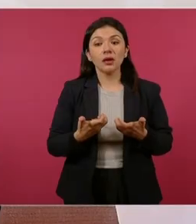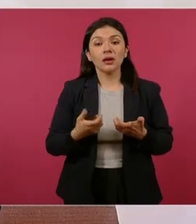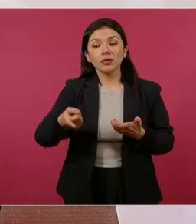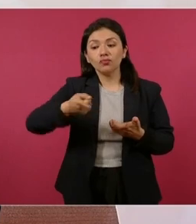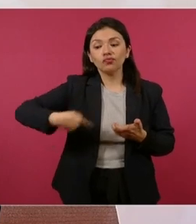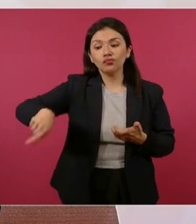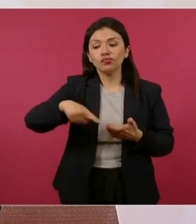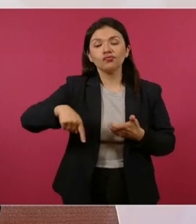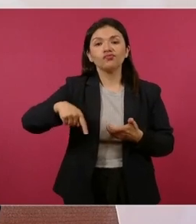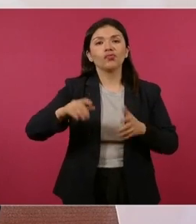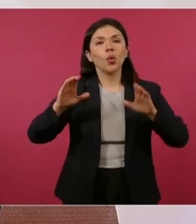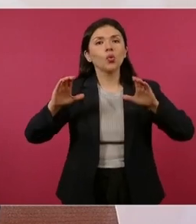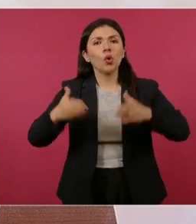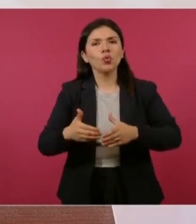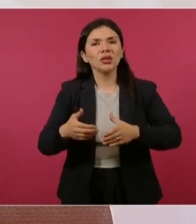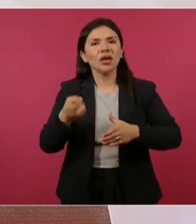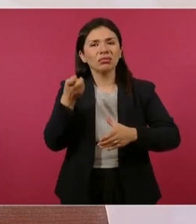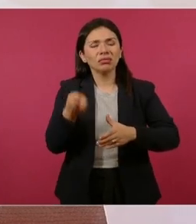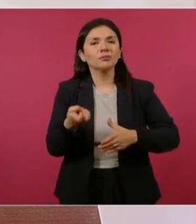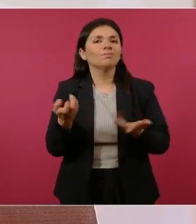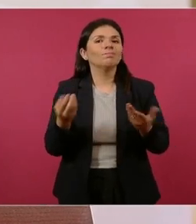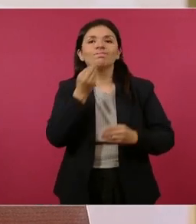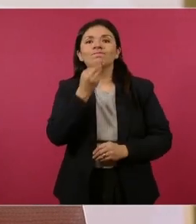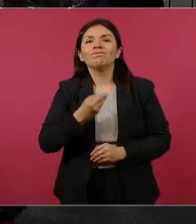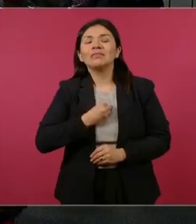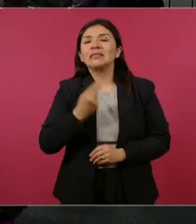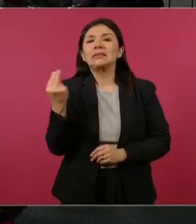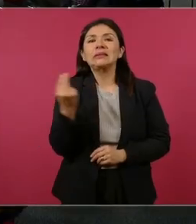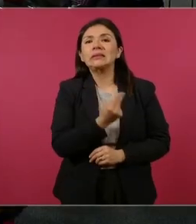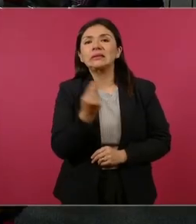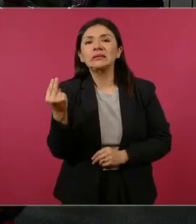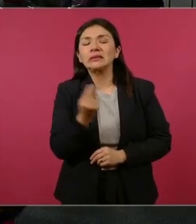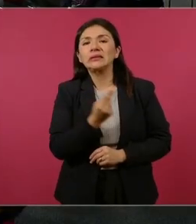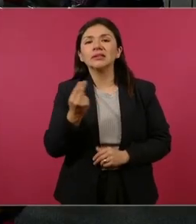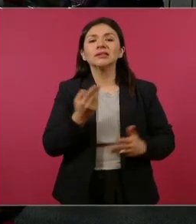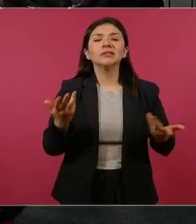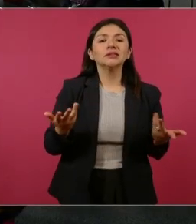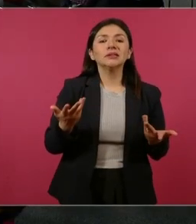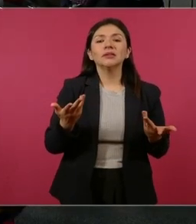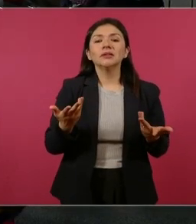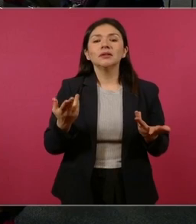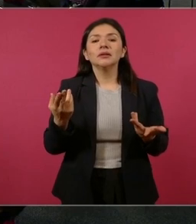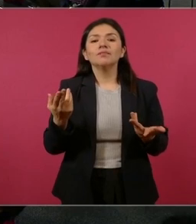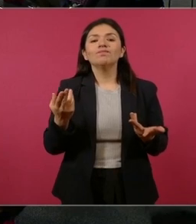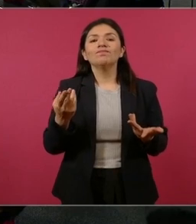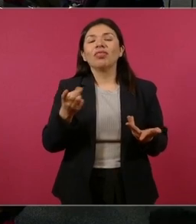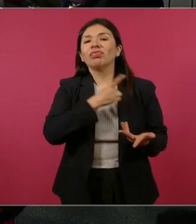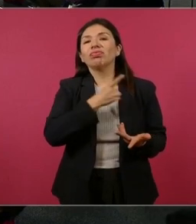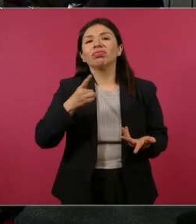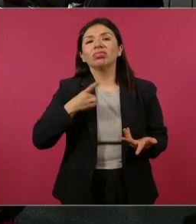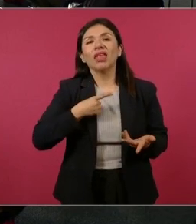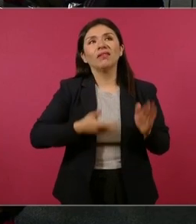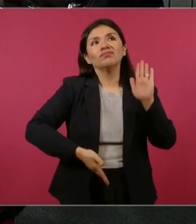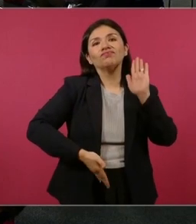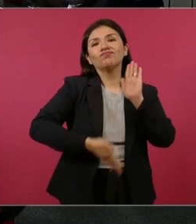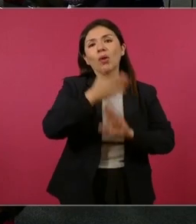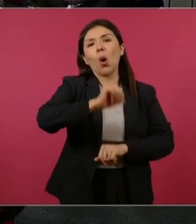comunidades que por necesidad tienen que emigrar